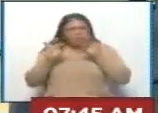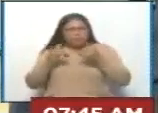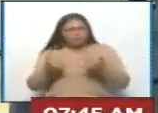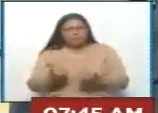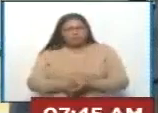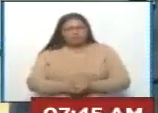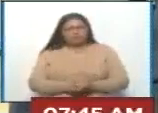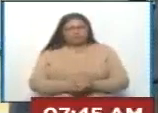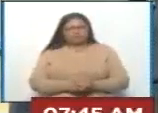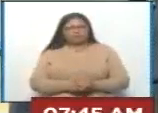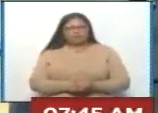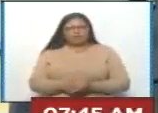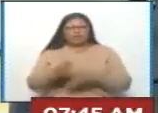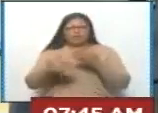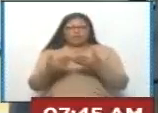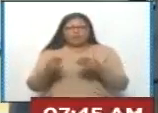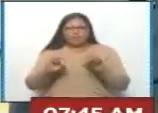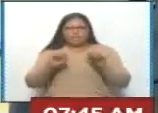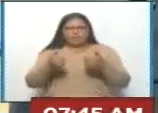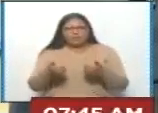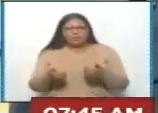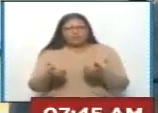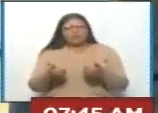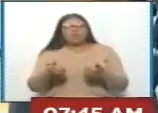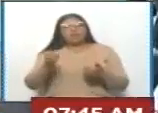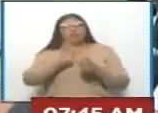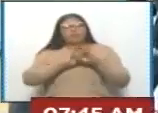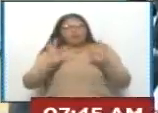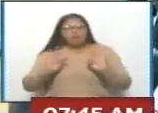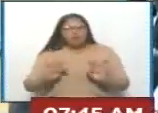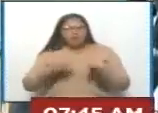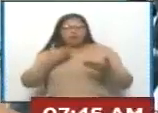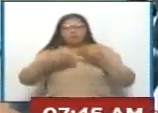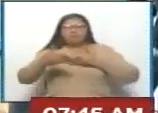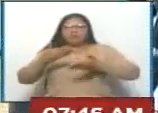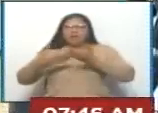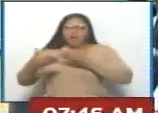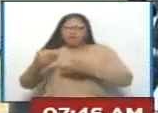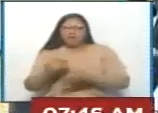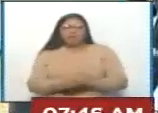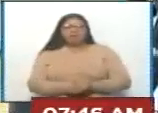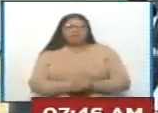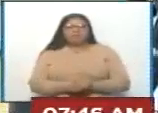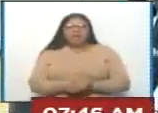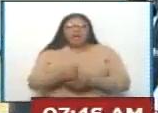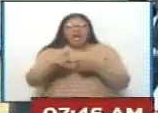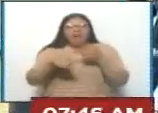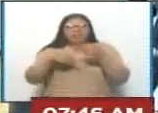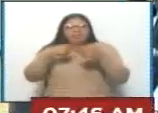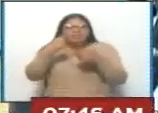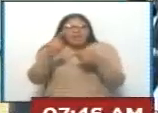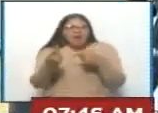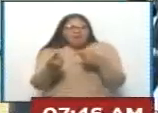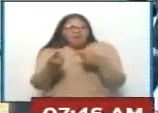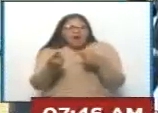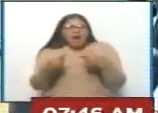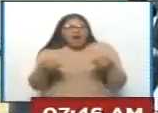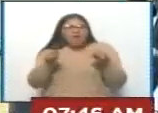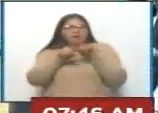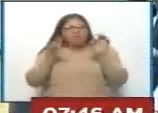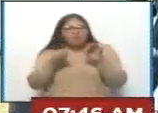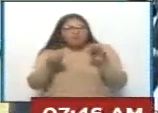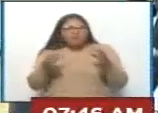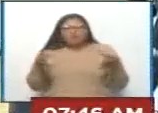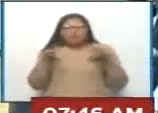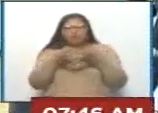elementos que nazcan de ese intercambio. Posteriormente, vamos a tener igualmente una reunión con